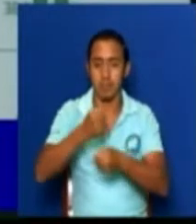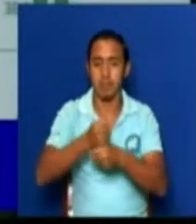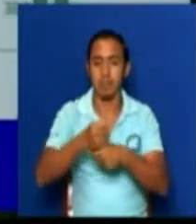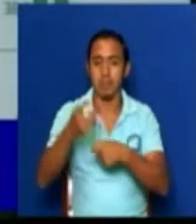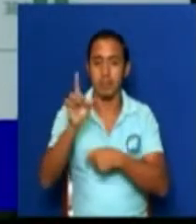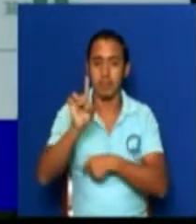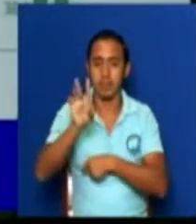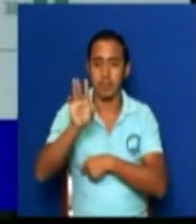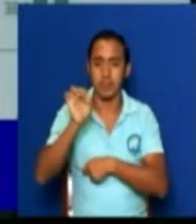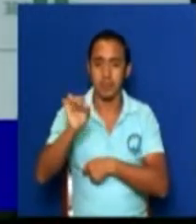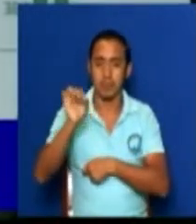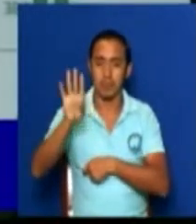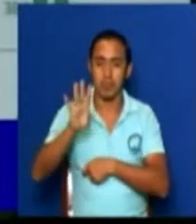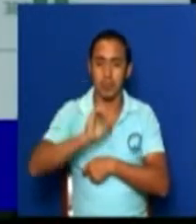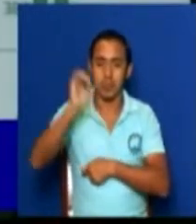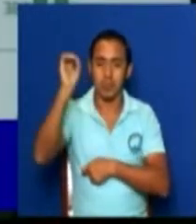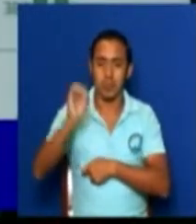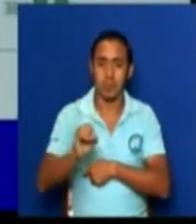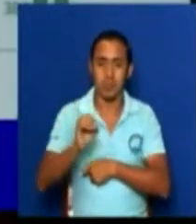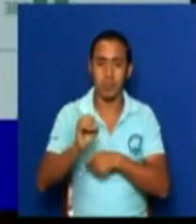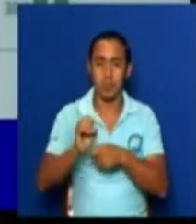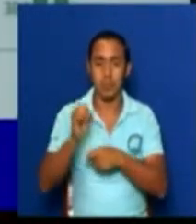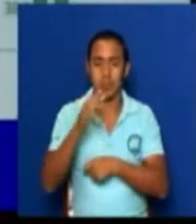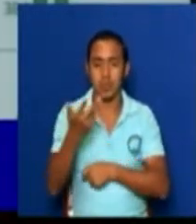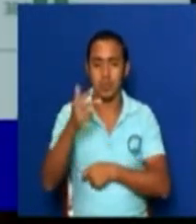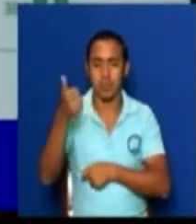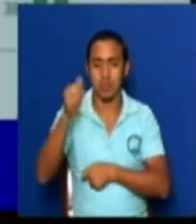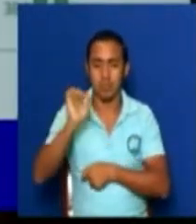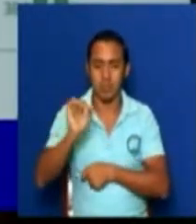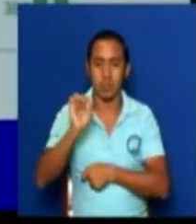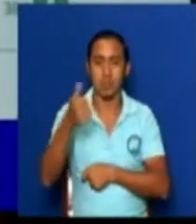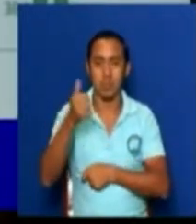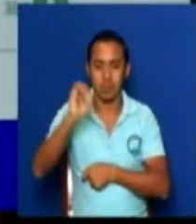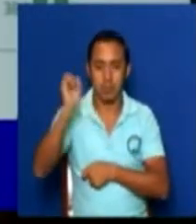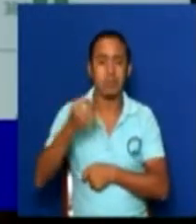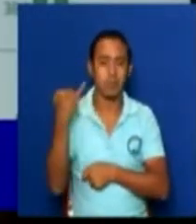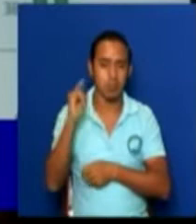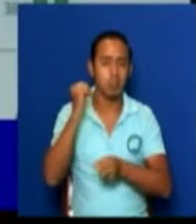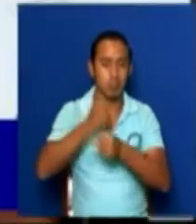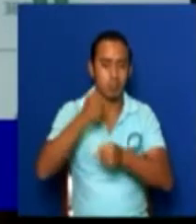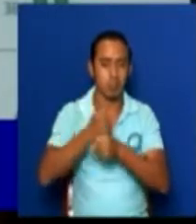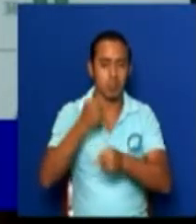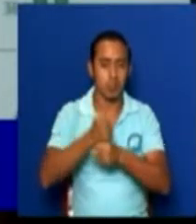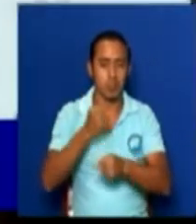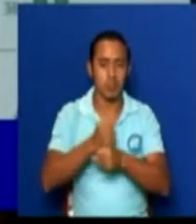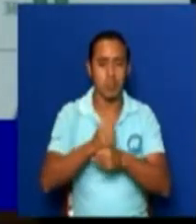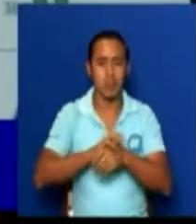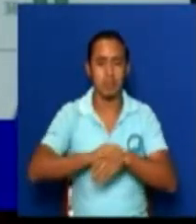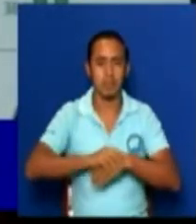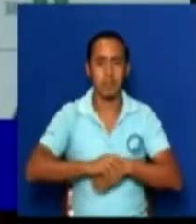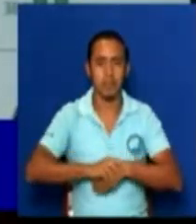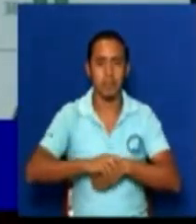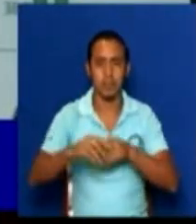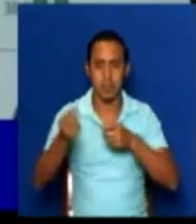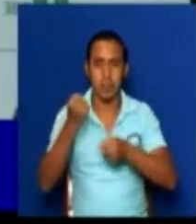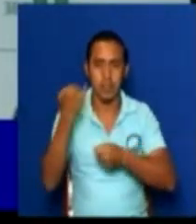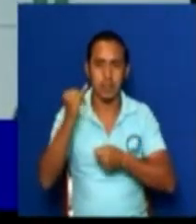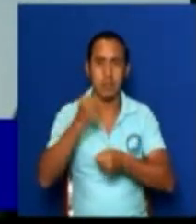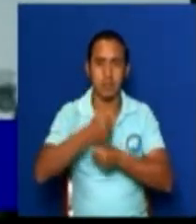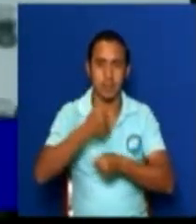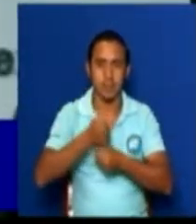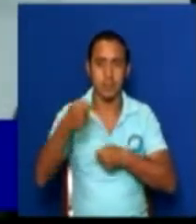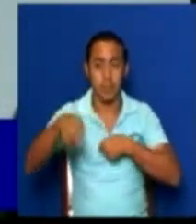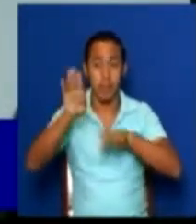en un 13.4% y 86.6% su actividad laboral o